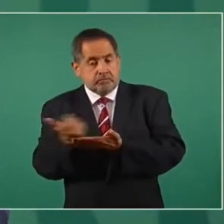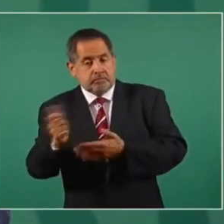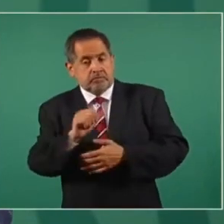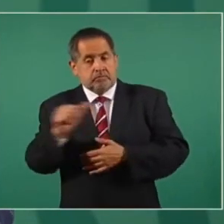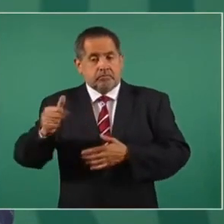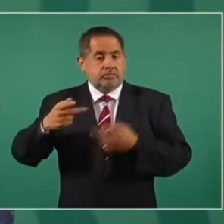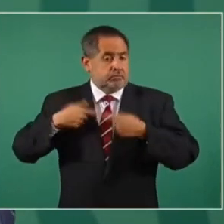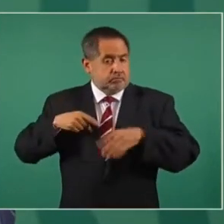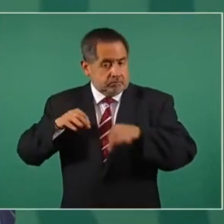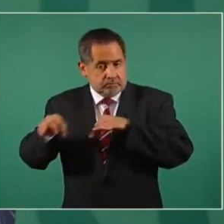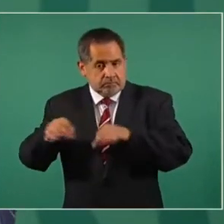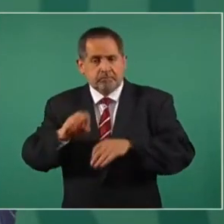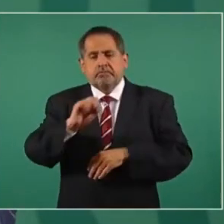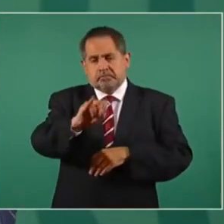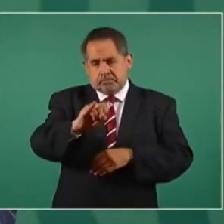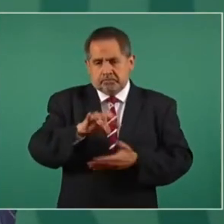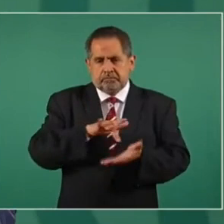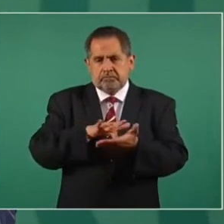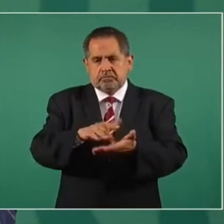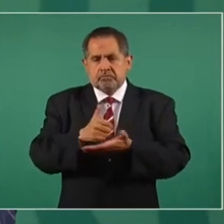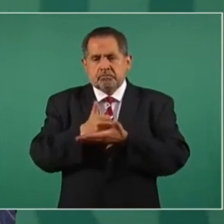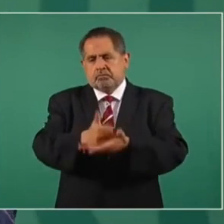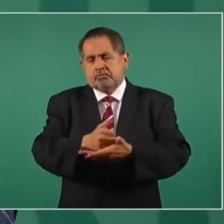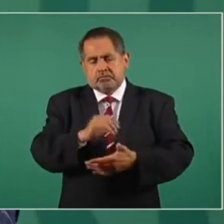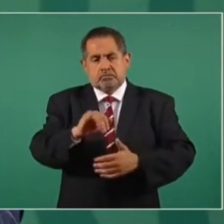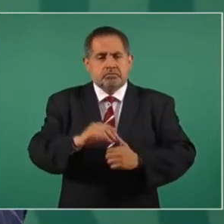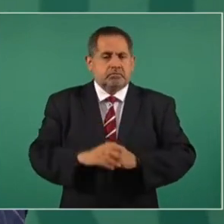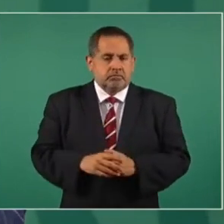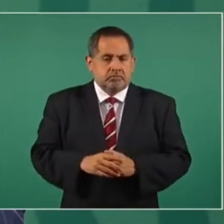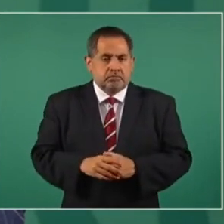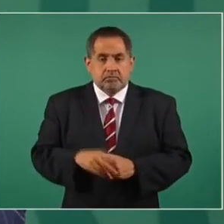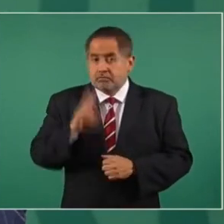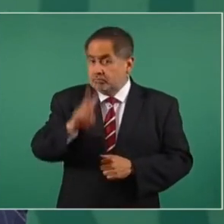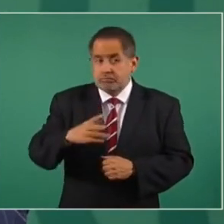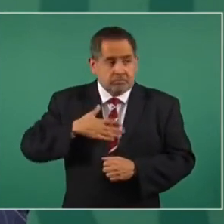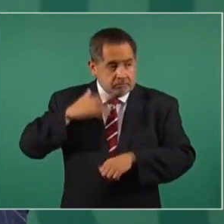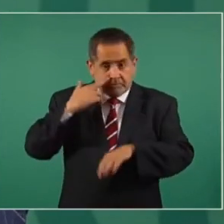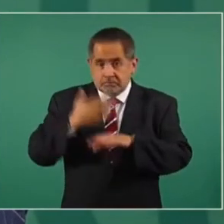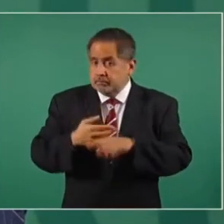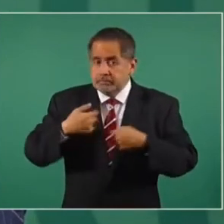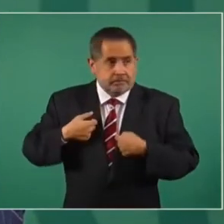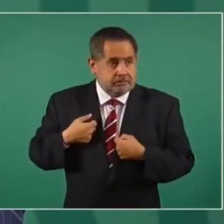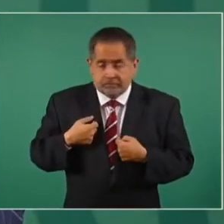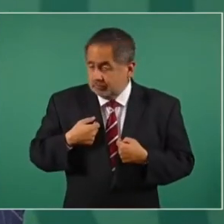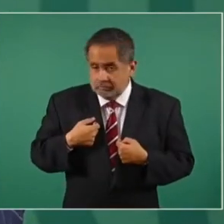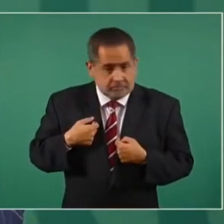se tiene que ayudar y no nos corresponde